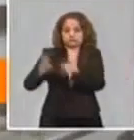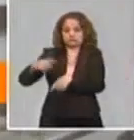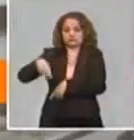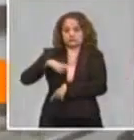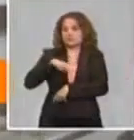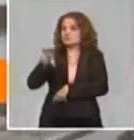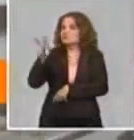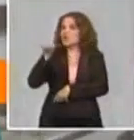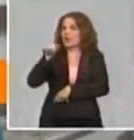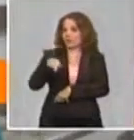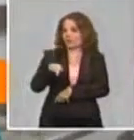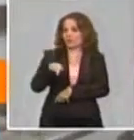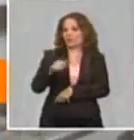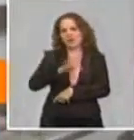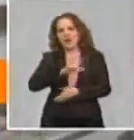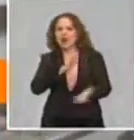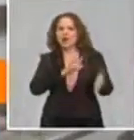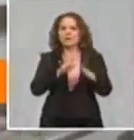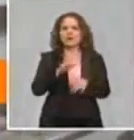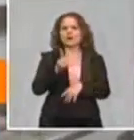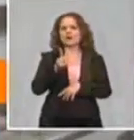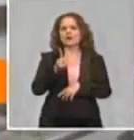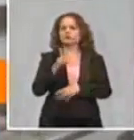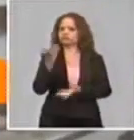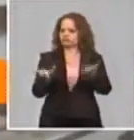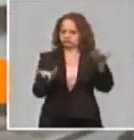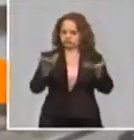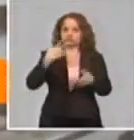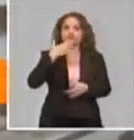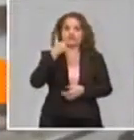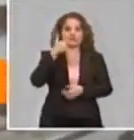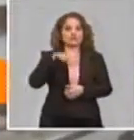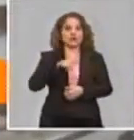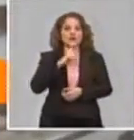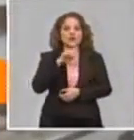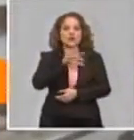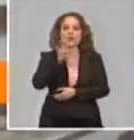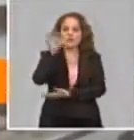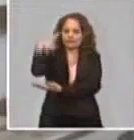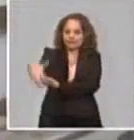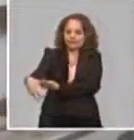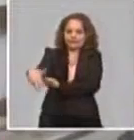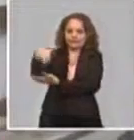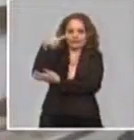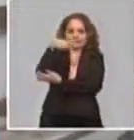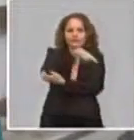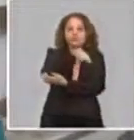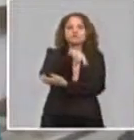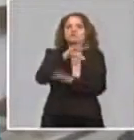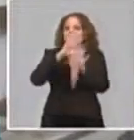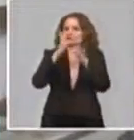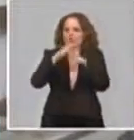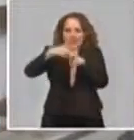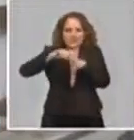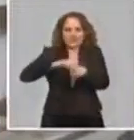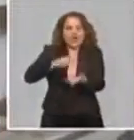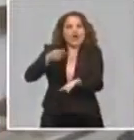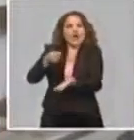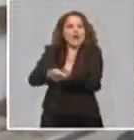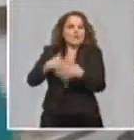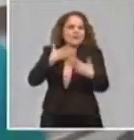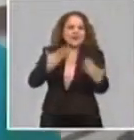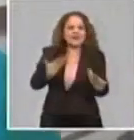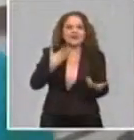julio ahora, equipos Volvo de más de 25 toneladas de carga, una retrocavadora que ayudaría a toda la agilidad en el proceso